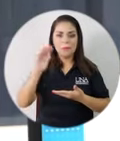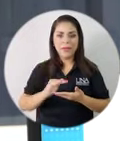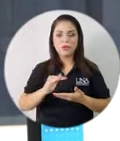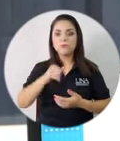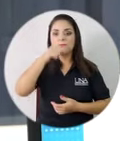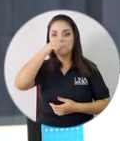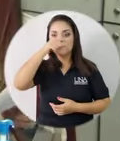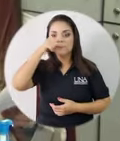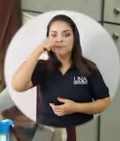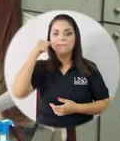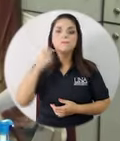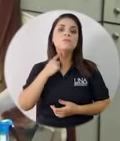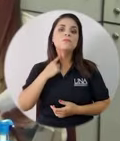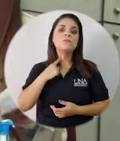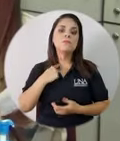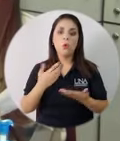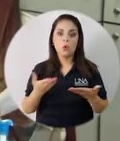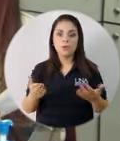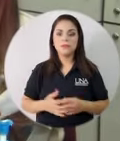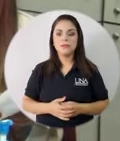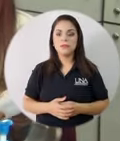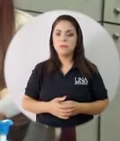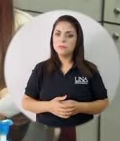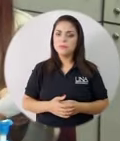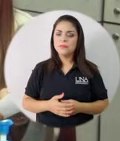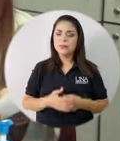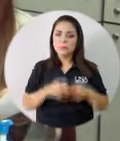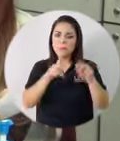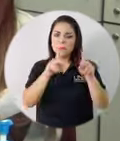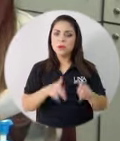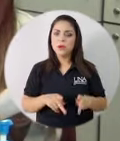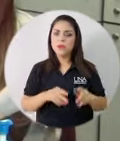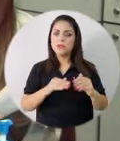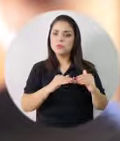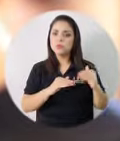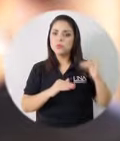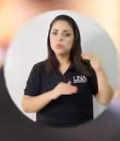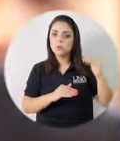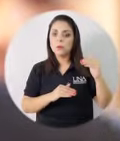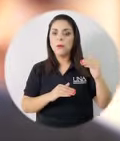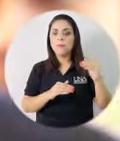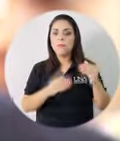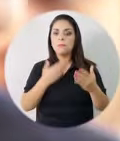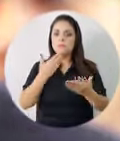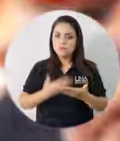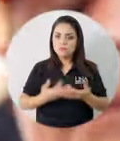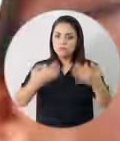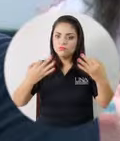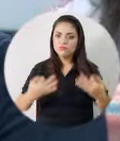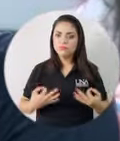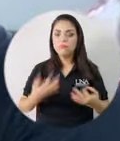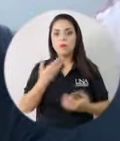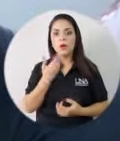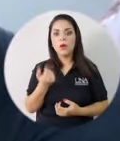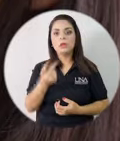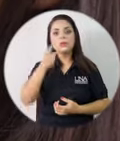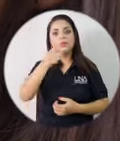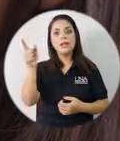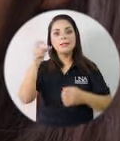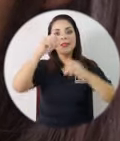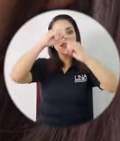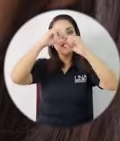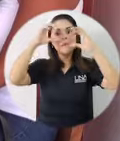adicciones. Entonces, se crean seres humanos más felices. Claro, exactamente. Sí. Entonces, imagínense que